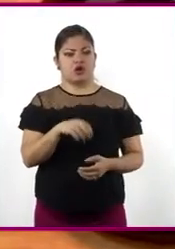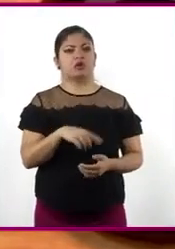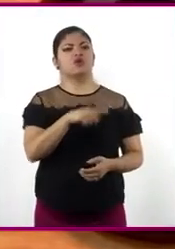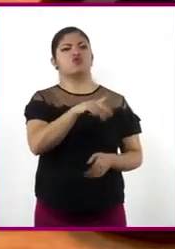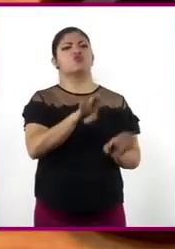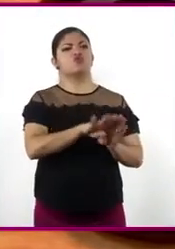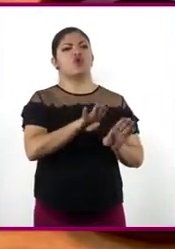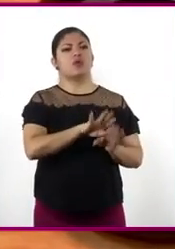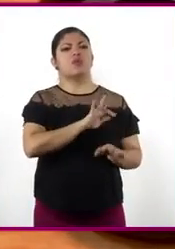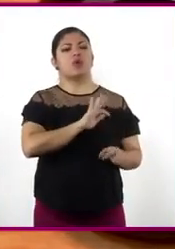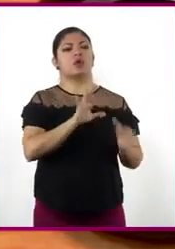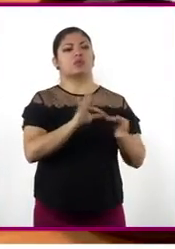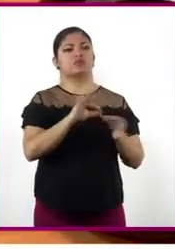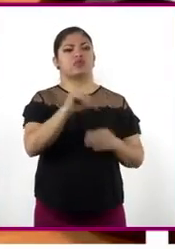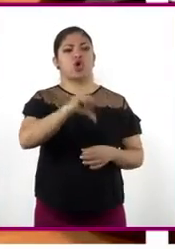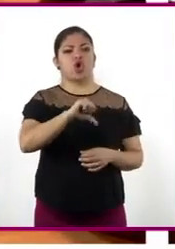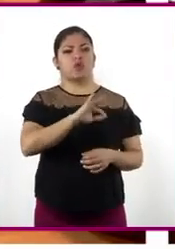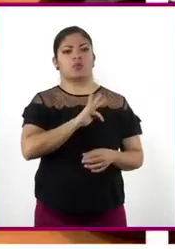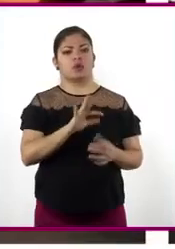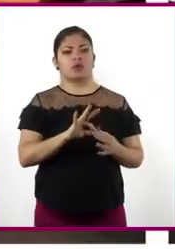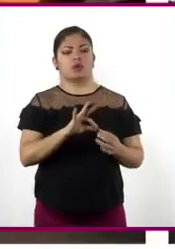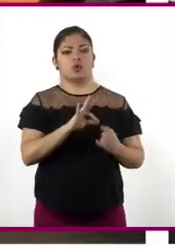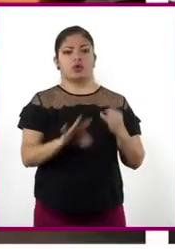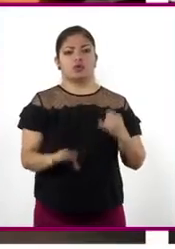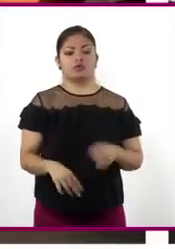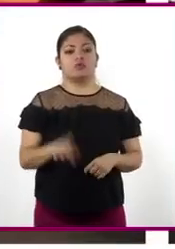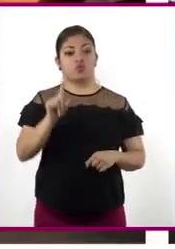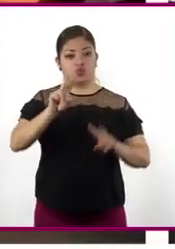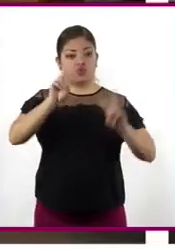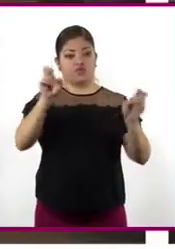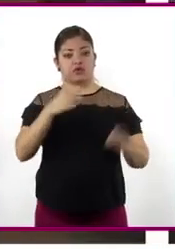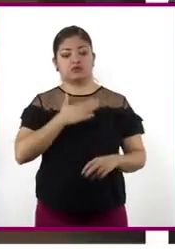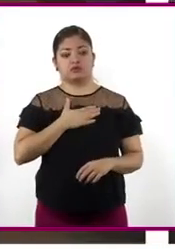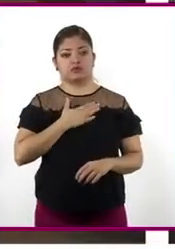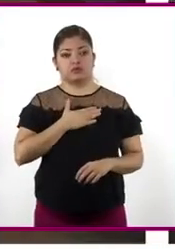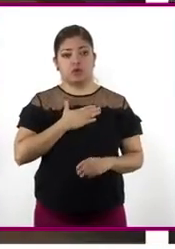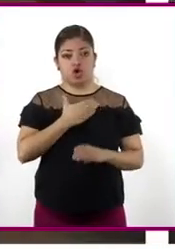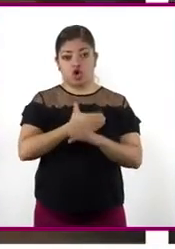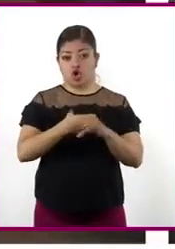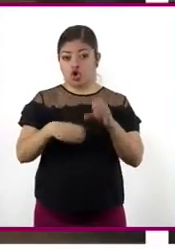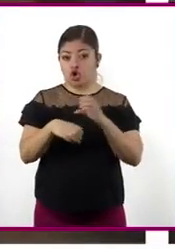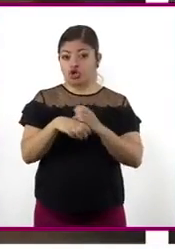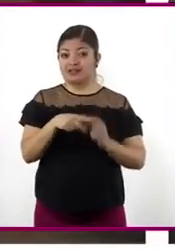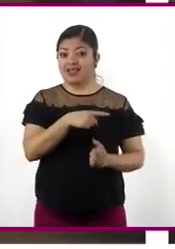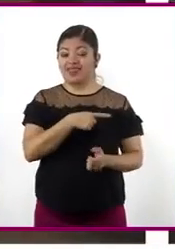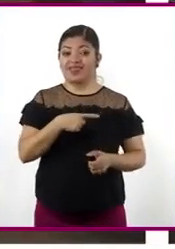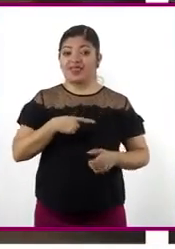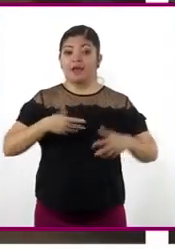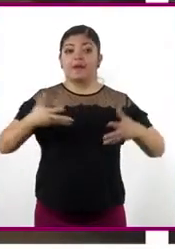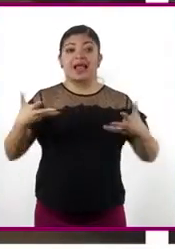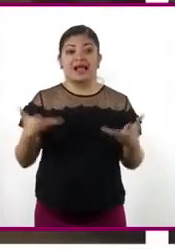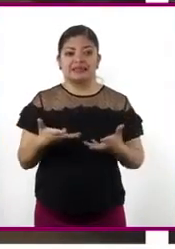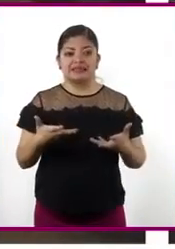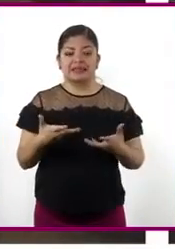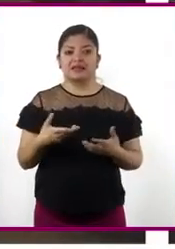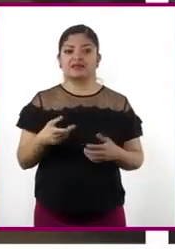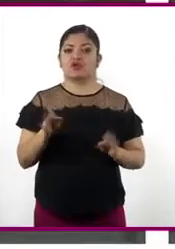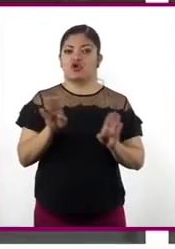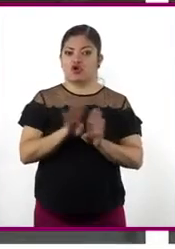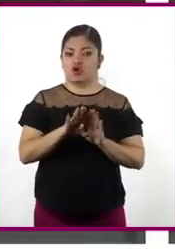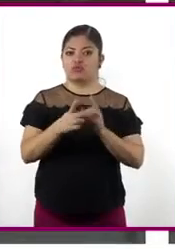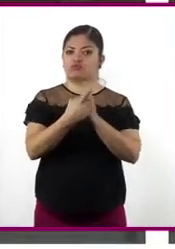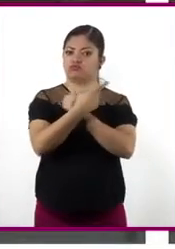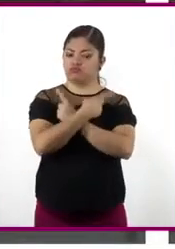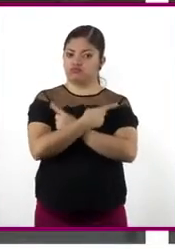tu participación en el programa de hoy? Con una frase mía: las cosas deben hacerse decentemente y con